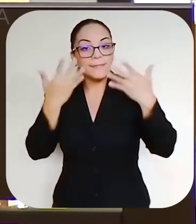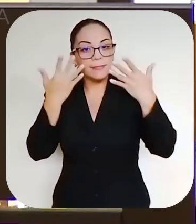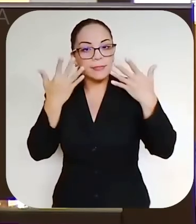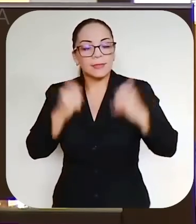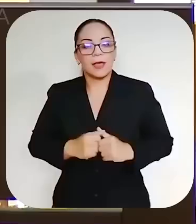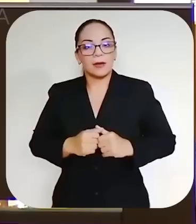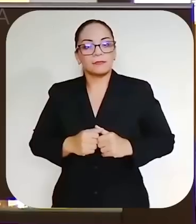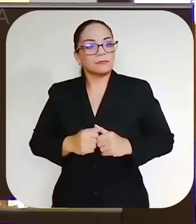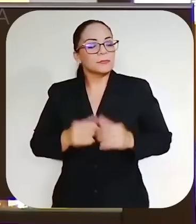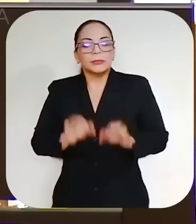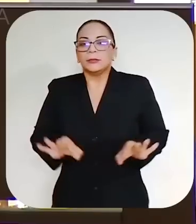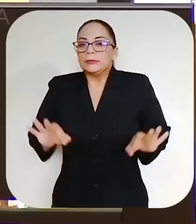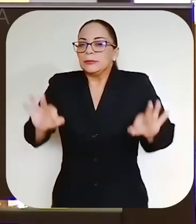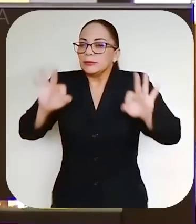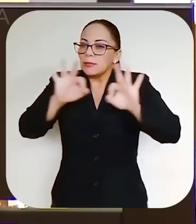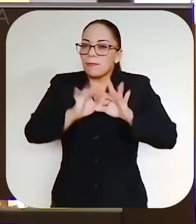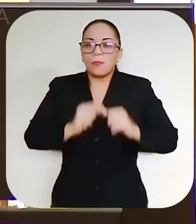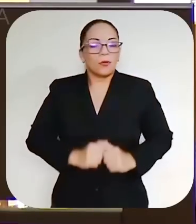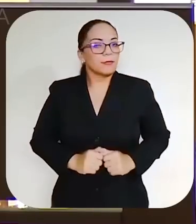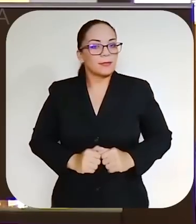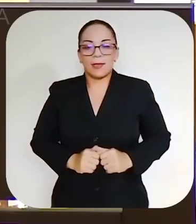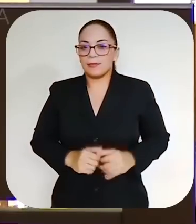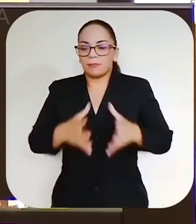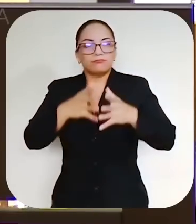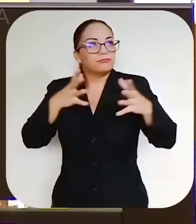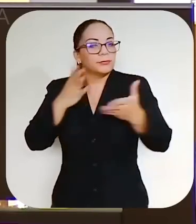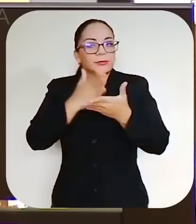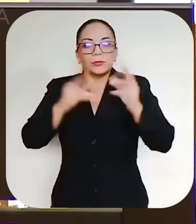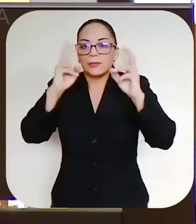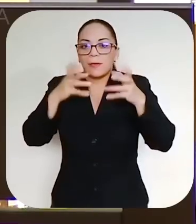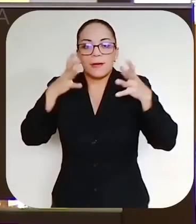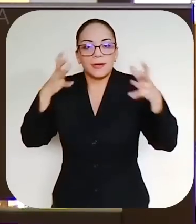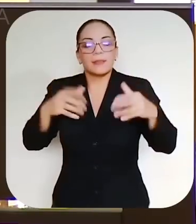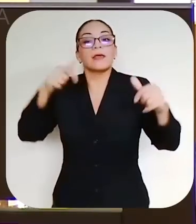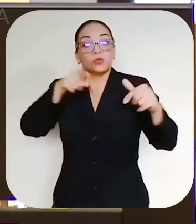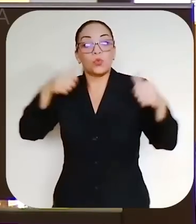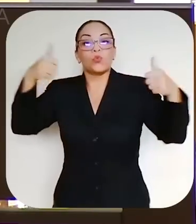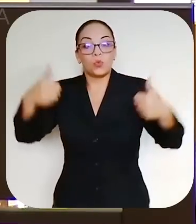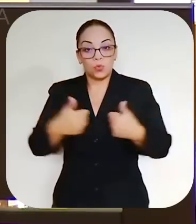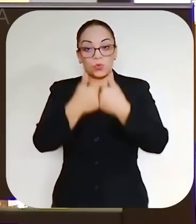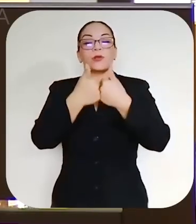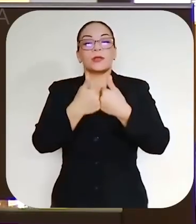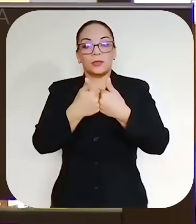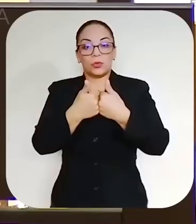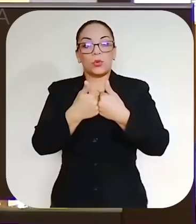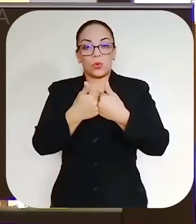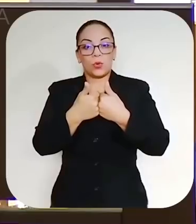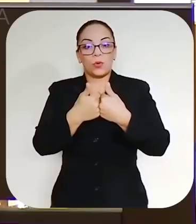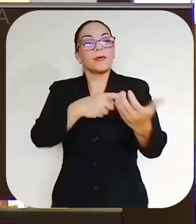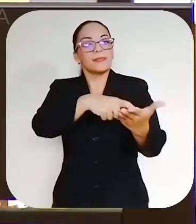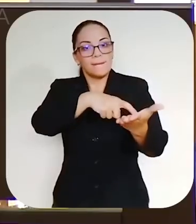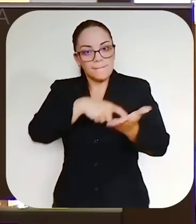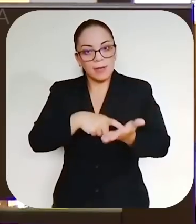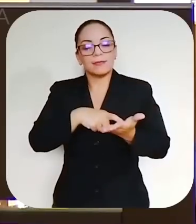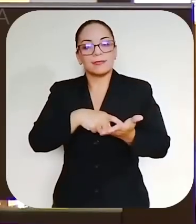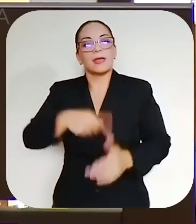por su impacto y magnitud es uno de los retos que nos supone